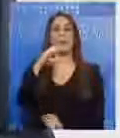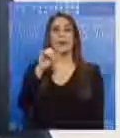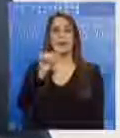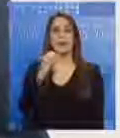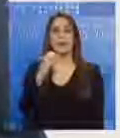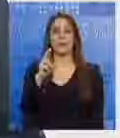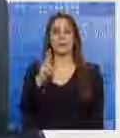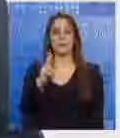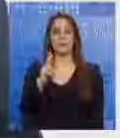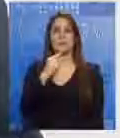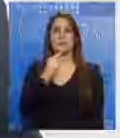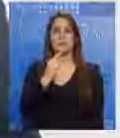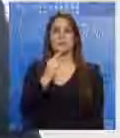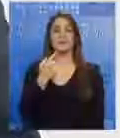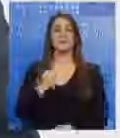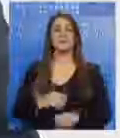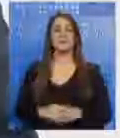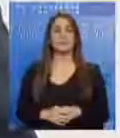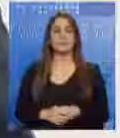Guayaquil.